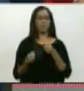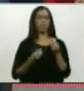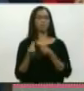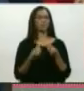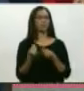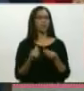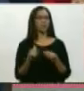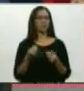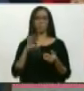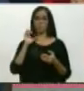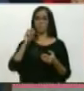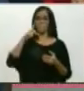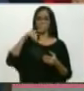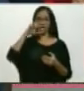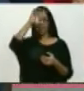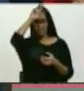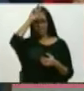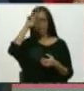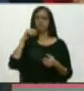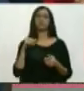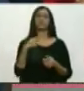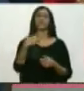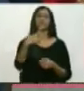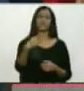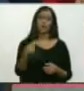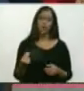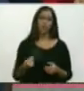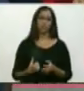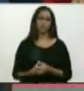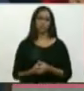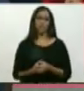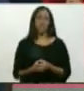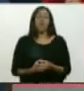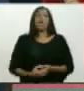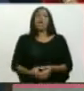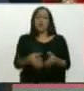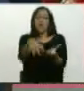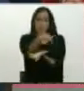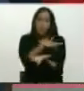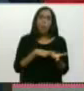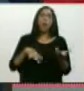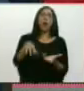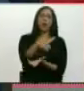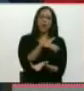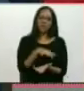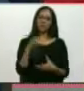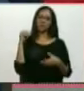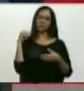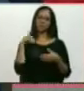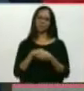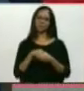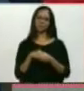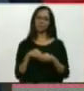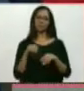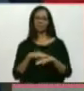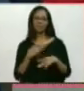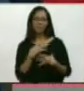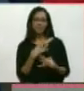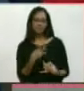con COPEI y con otros partidos. No, no es eso. Es un gran problema que hay allí por